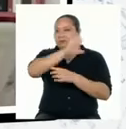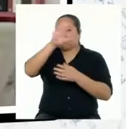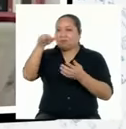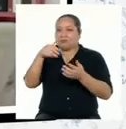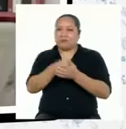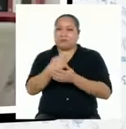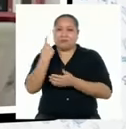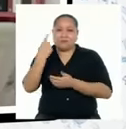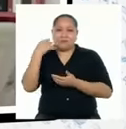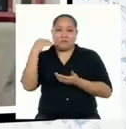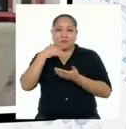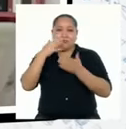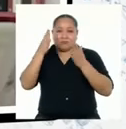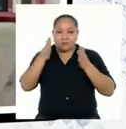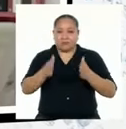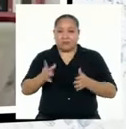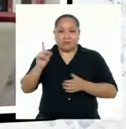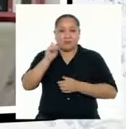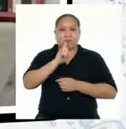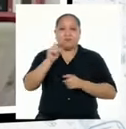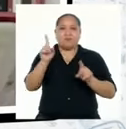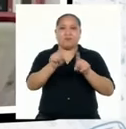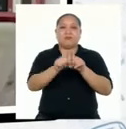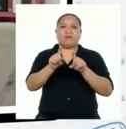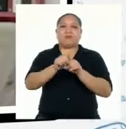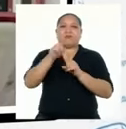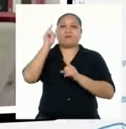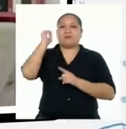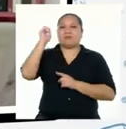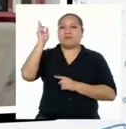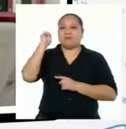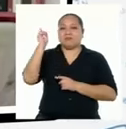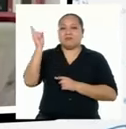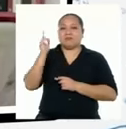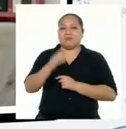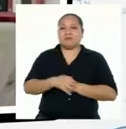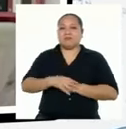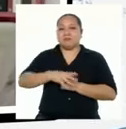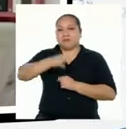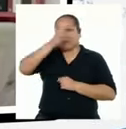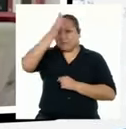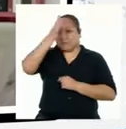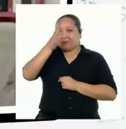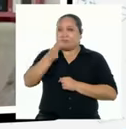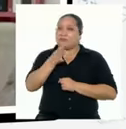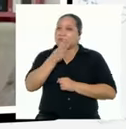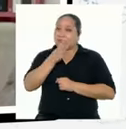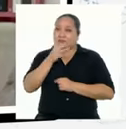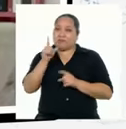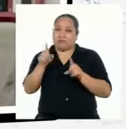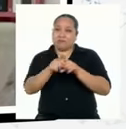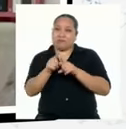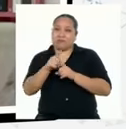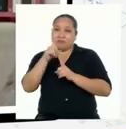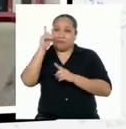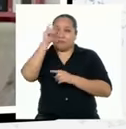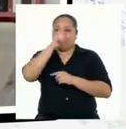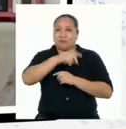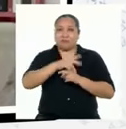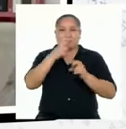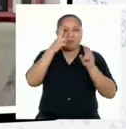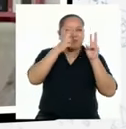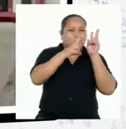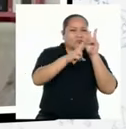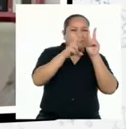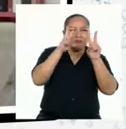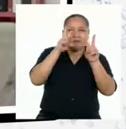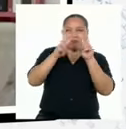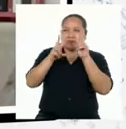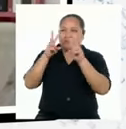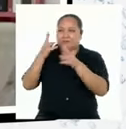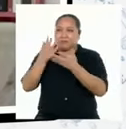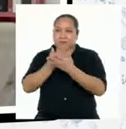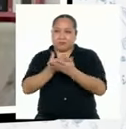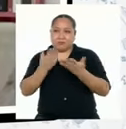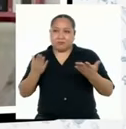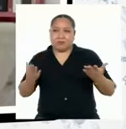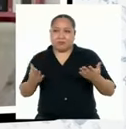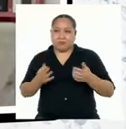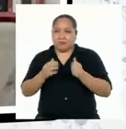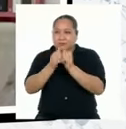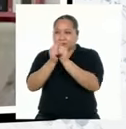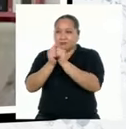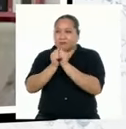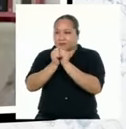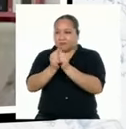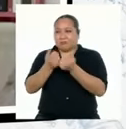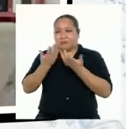los estudiantes, sino también para los profesores y padres. Es por eso que empecé a valorar cada actividad que hacíamos con